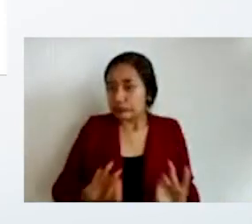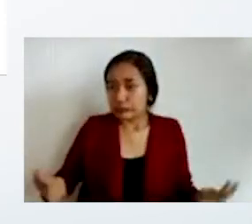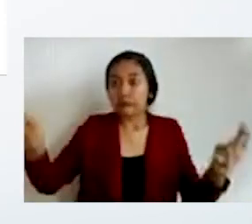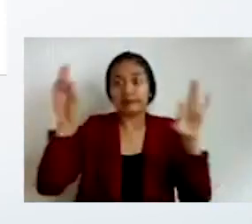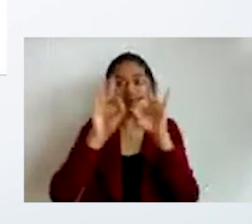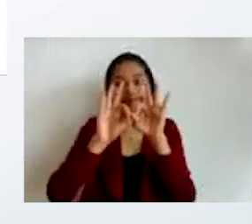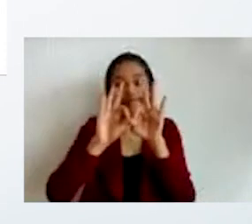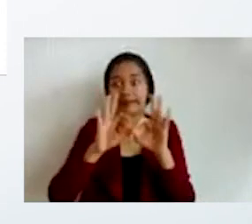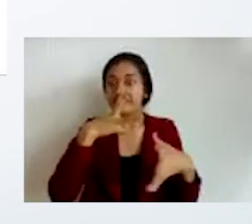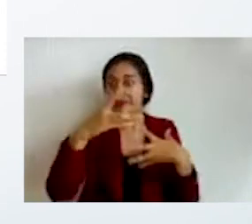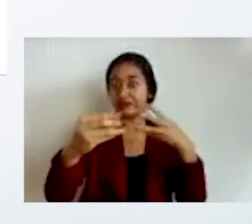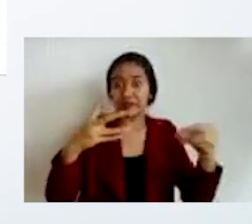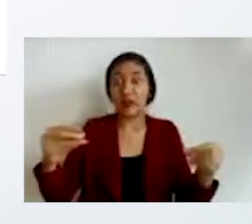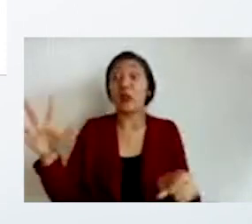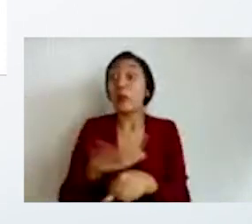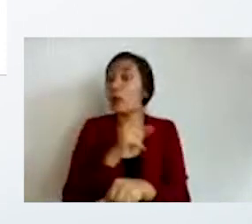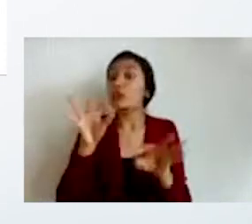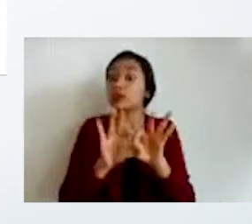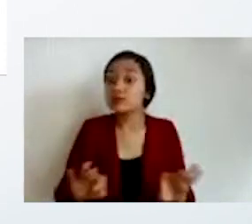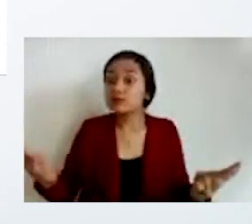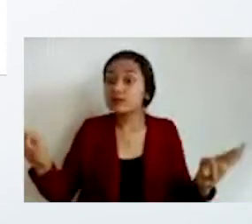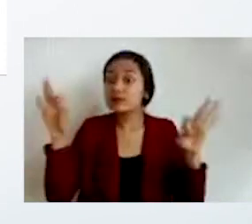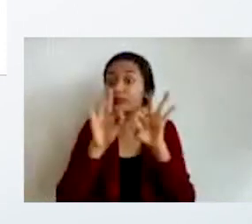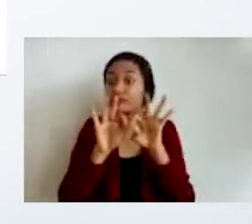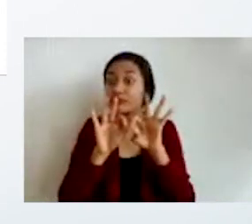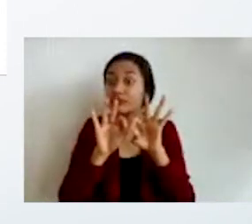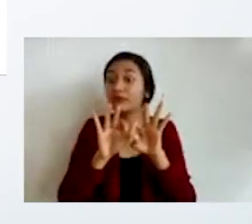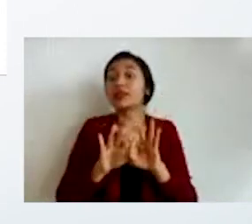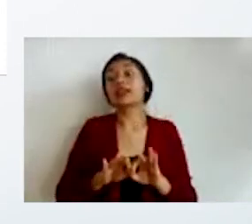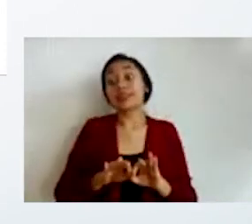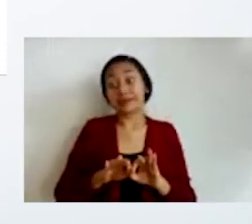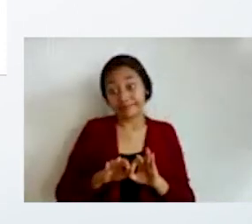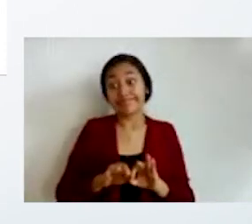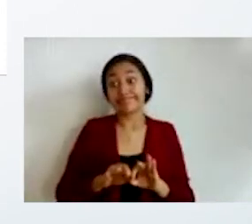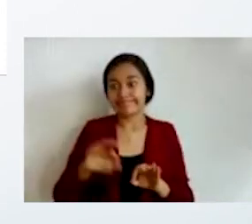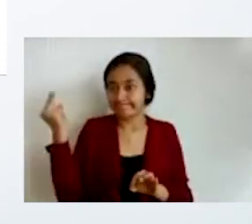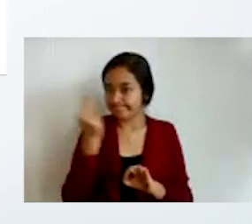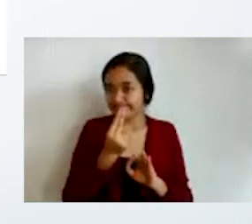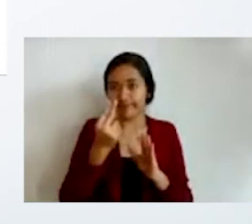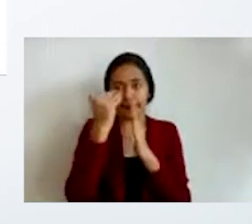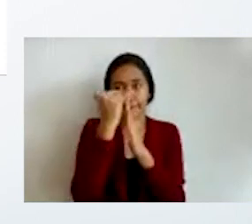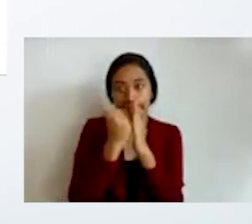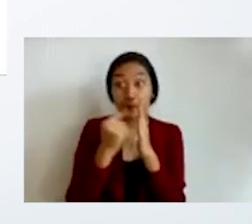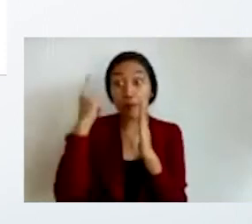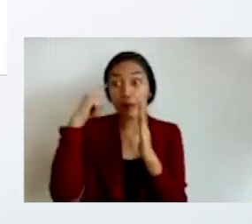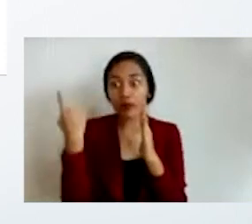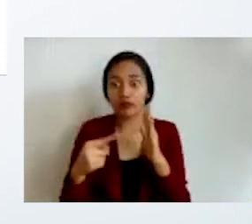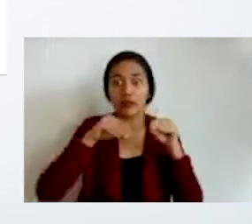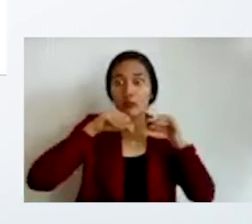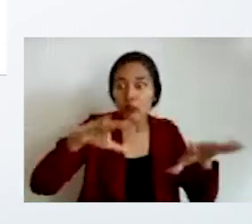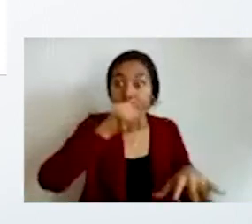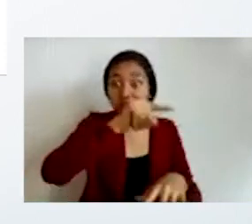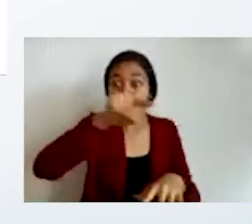la transmisión? Bueno, pues mírenlo para que no tengamos un crecimiento exponencial de la epidemia y